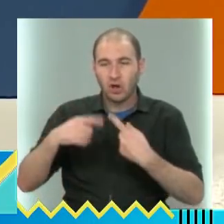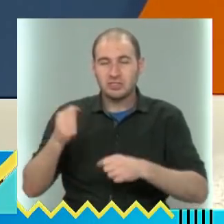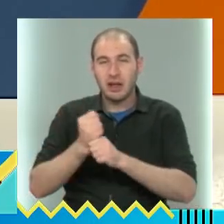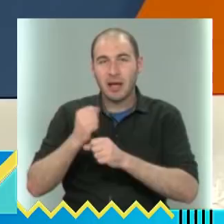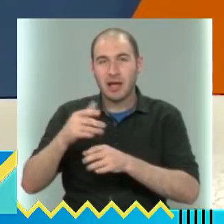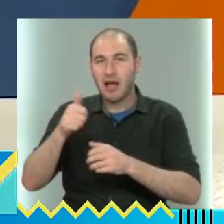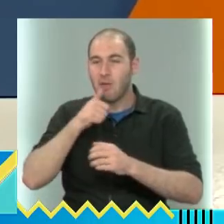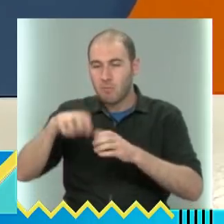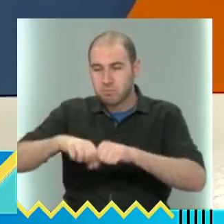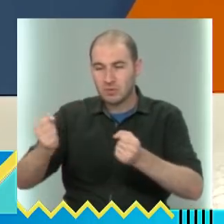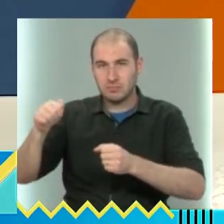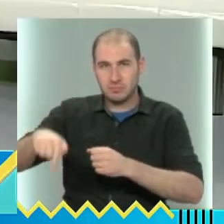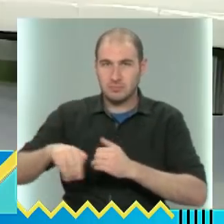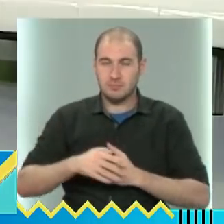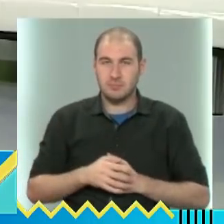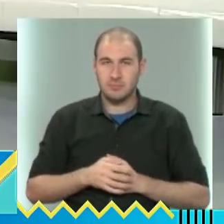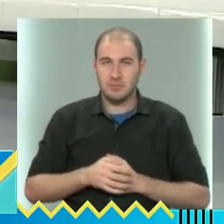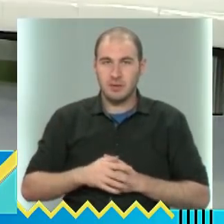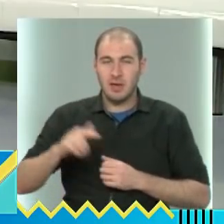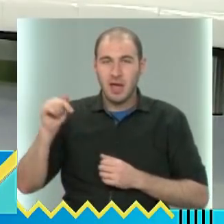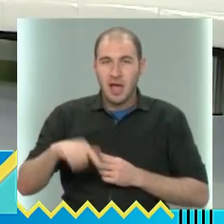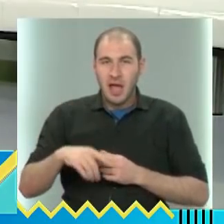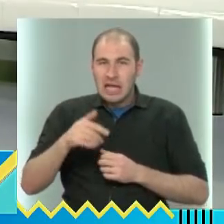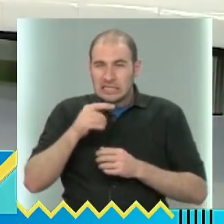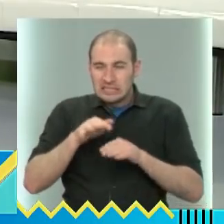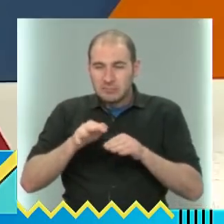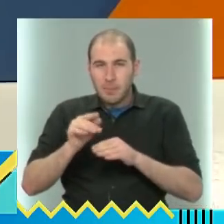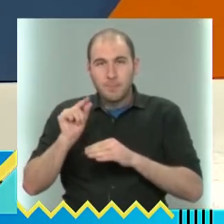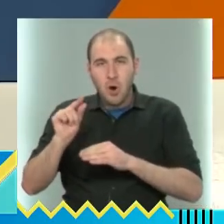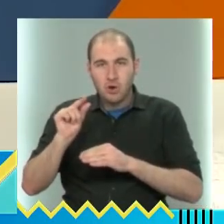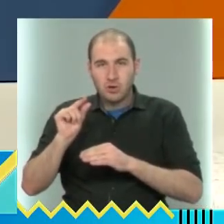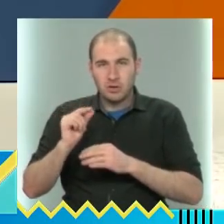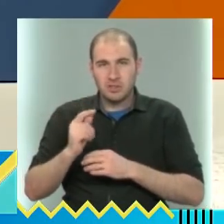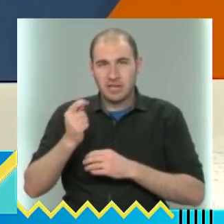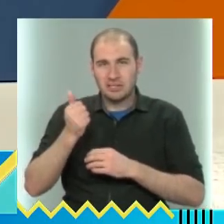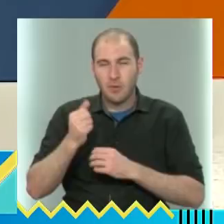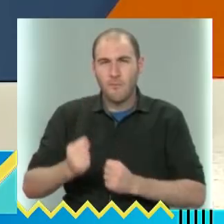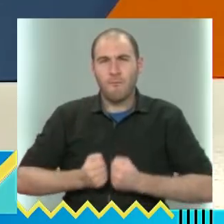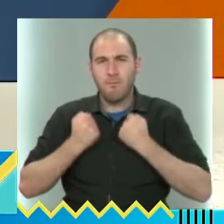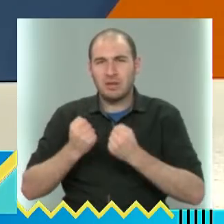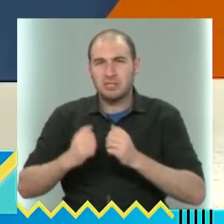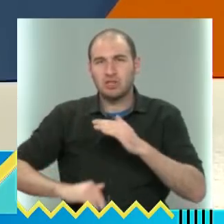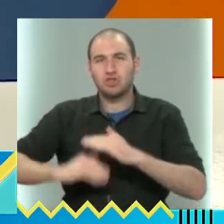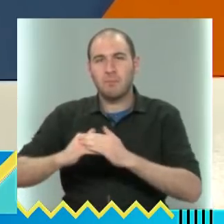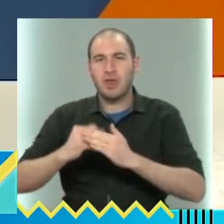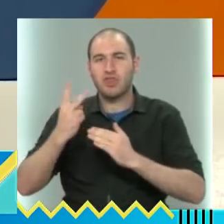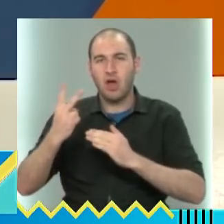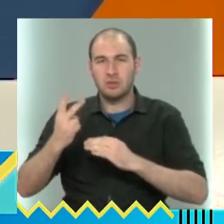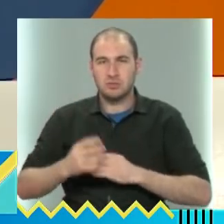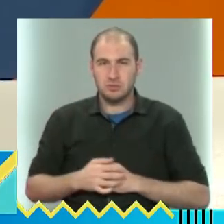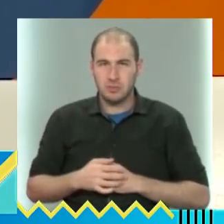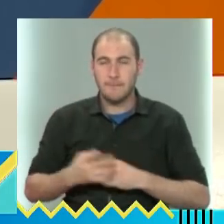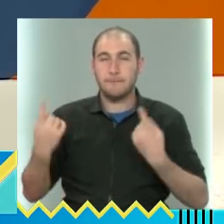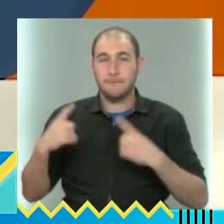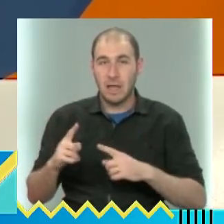de fracturación, en realidad hay una microsismicidad que puede llegar a lo sumo a una magnitud de 2 en la escala Richter.